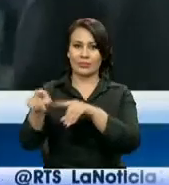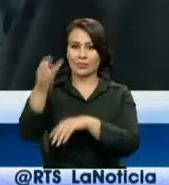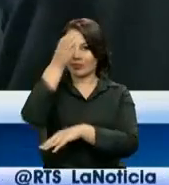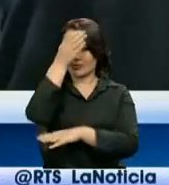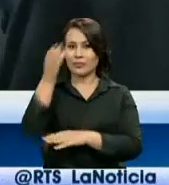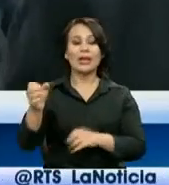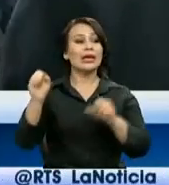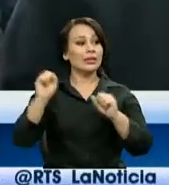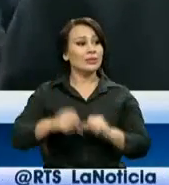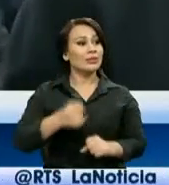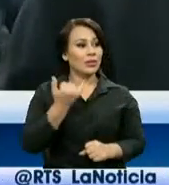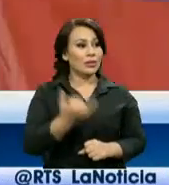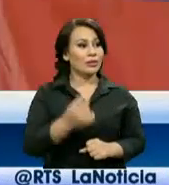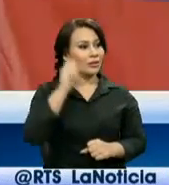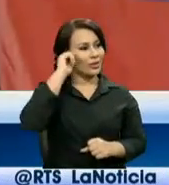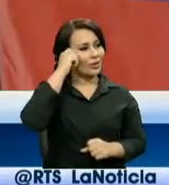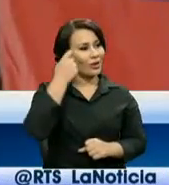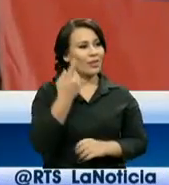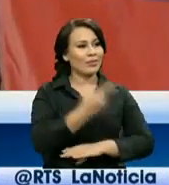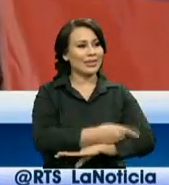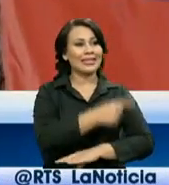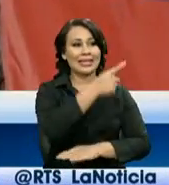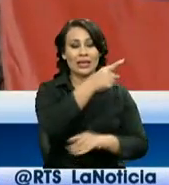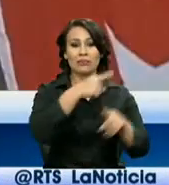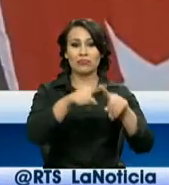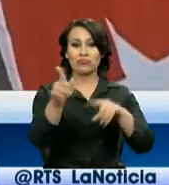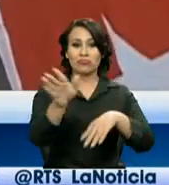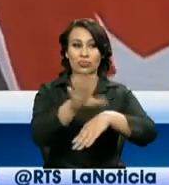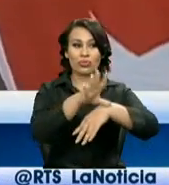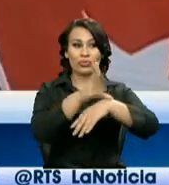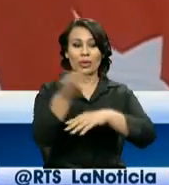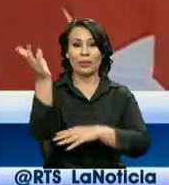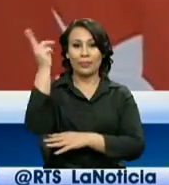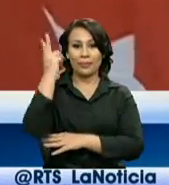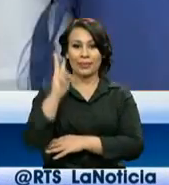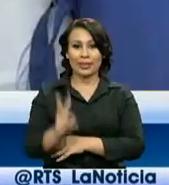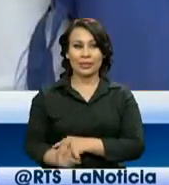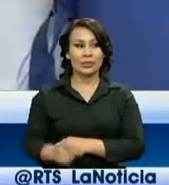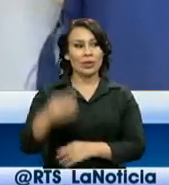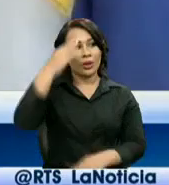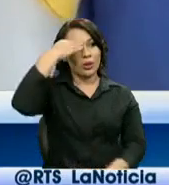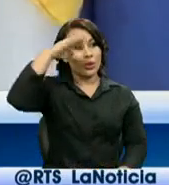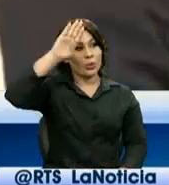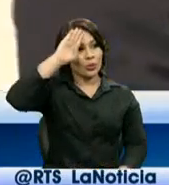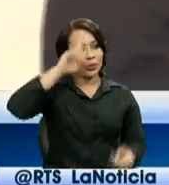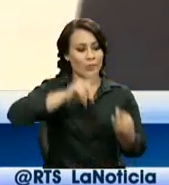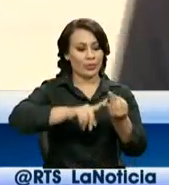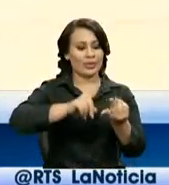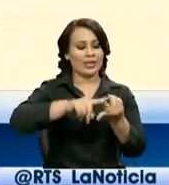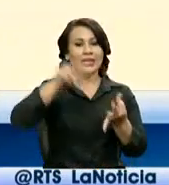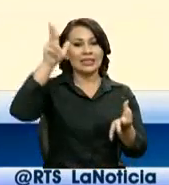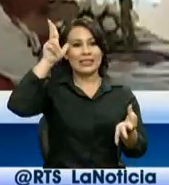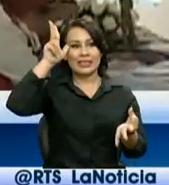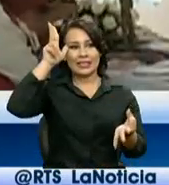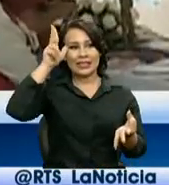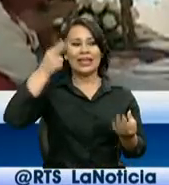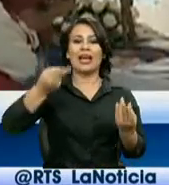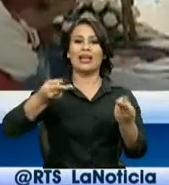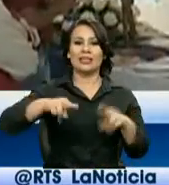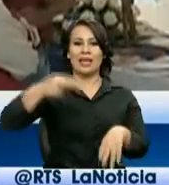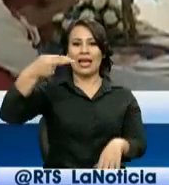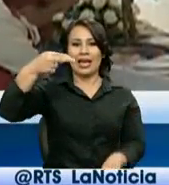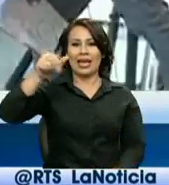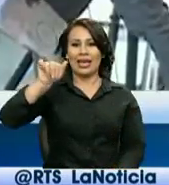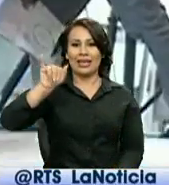Así que hoy conmemoramos su día. Con la participación de las embajadas de Venezuela, Cuba, Colombia, China y Haití, se vivió una fiesta en la Plaza